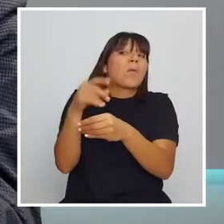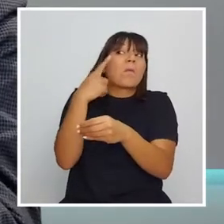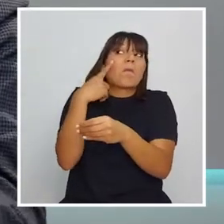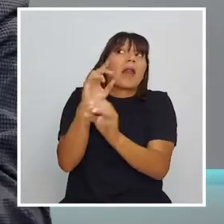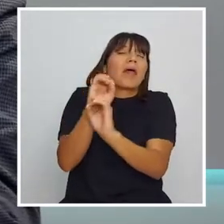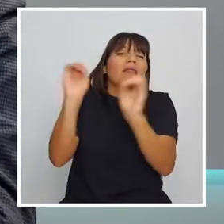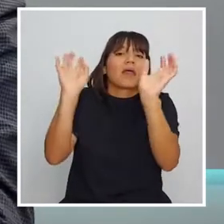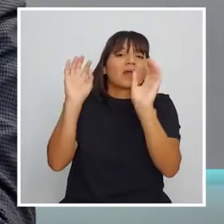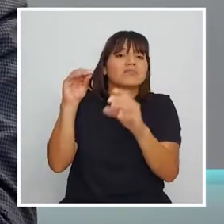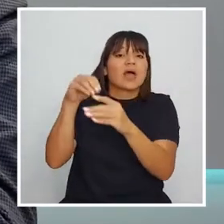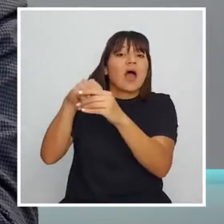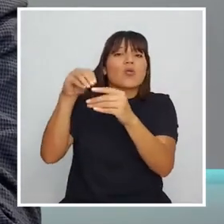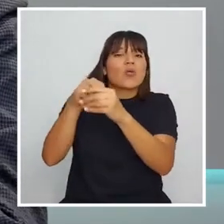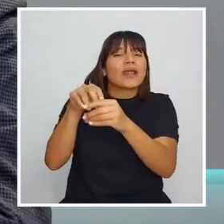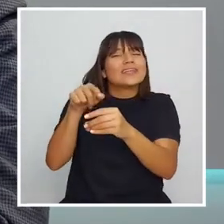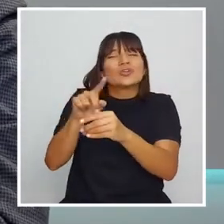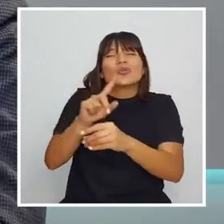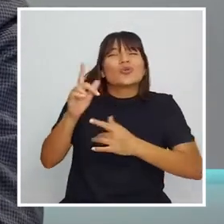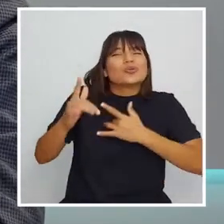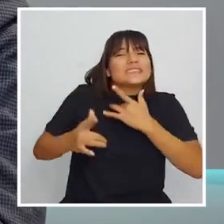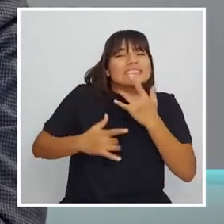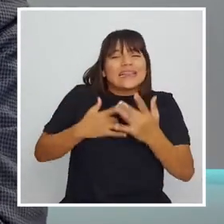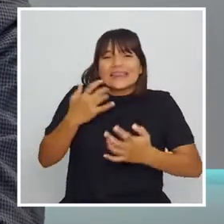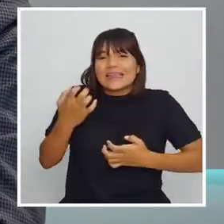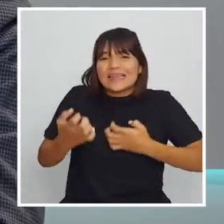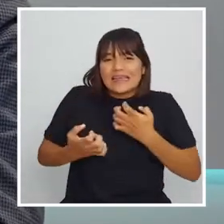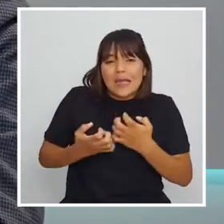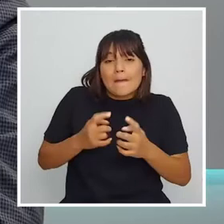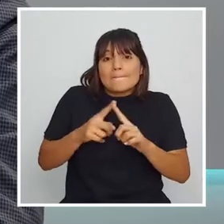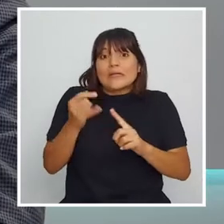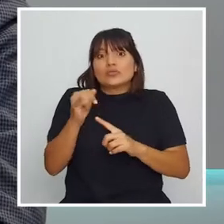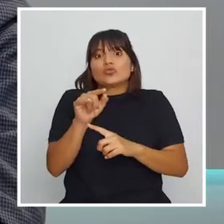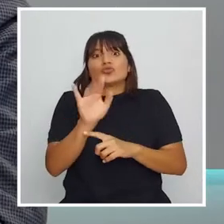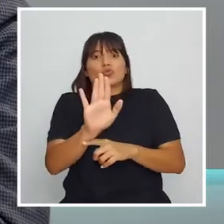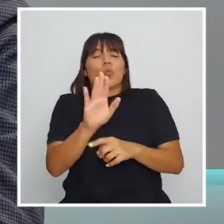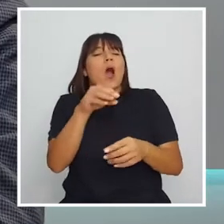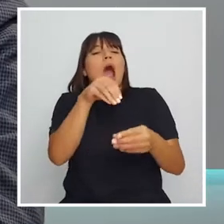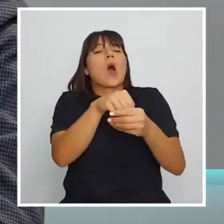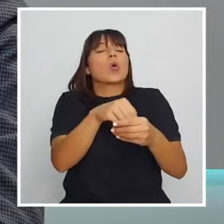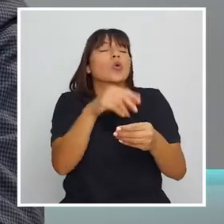por ahorrar no me anima. Pero si ese ahorro se llama